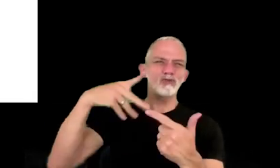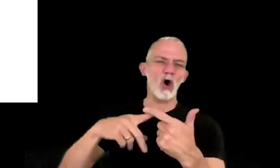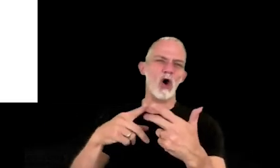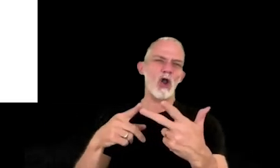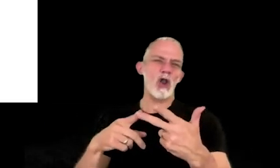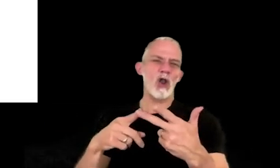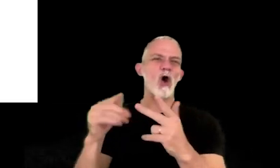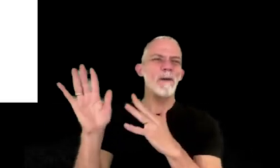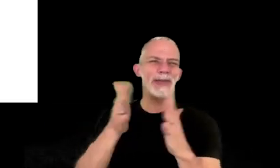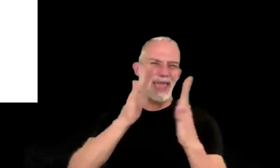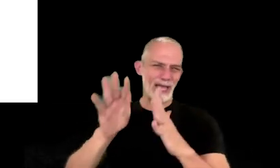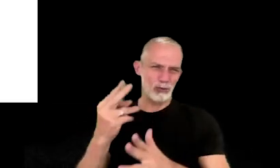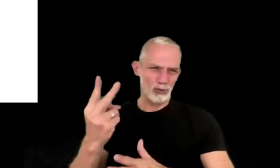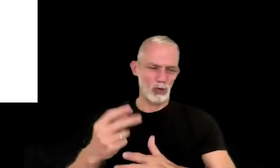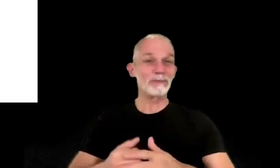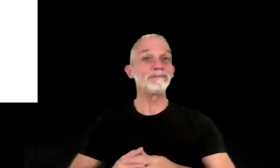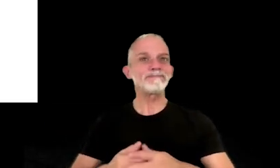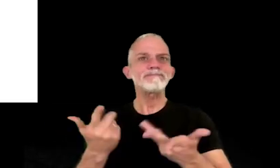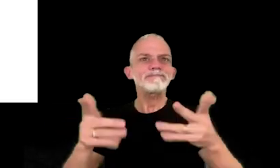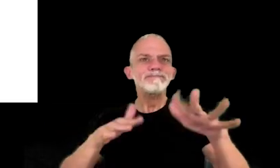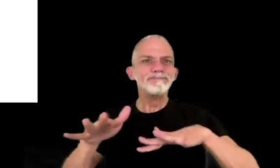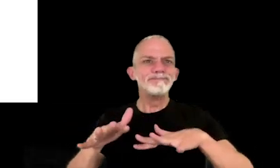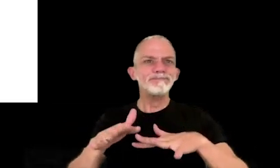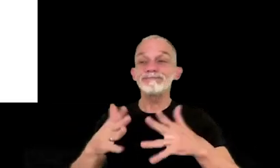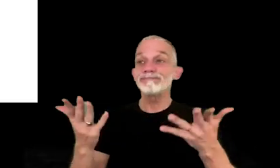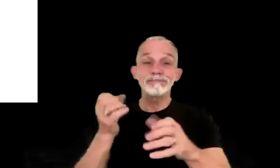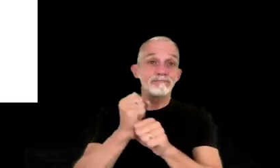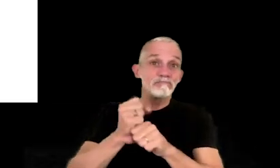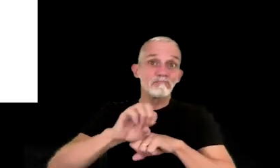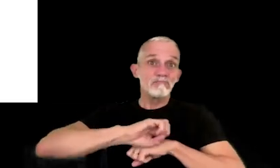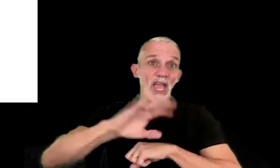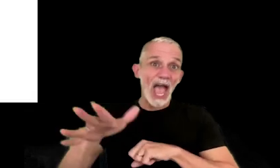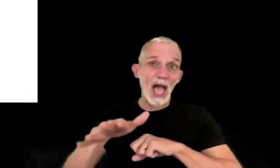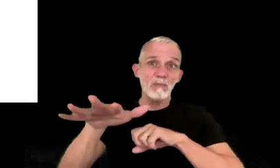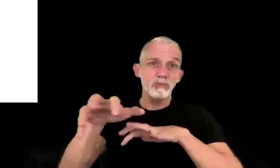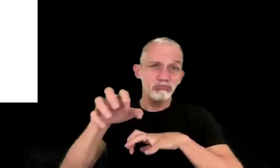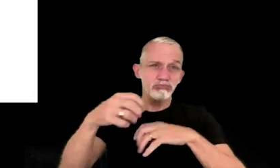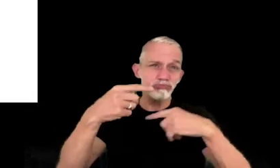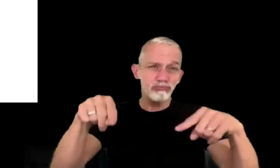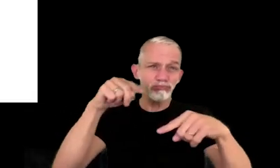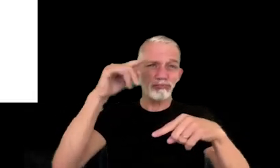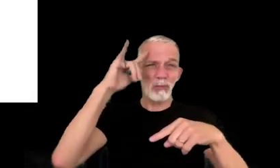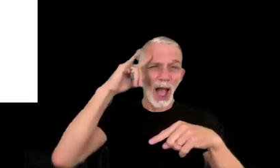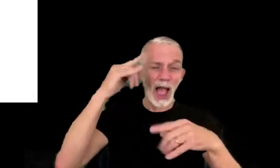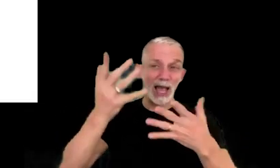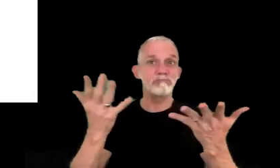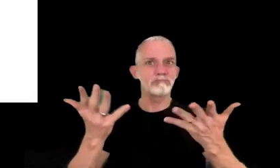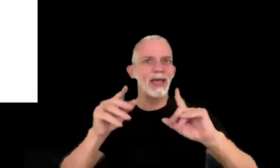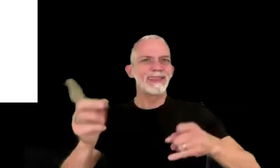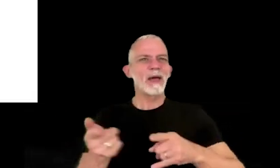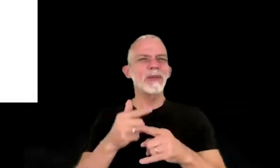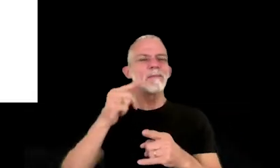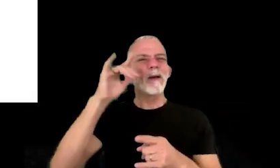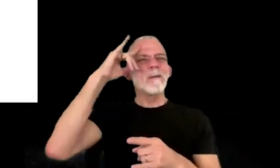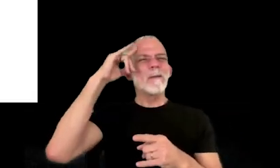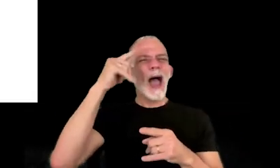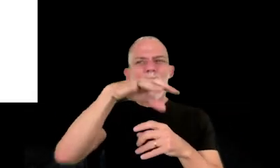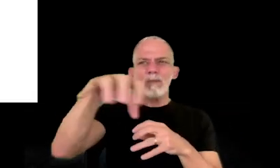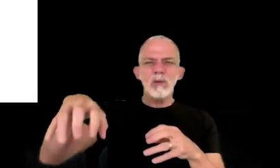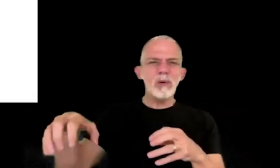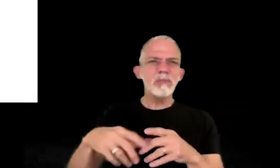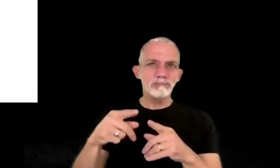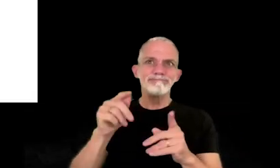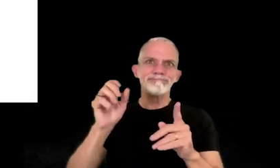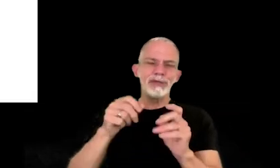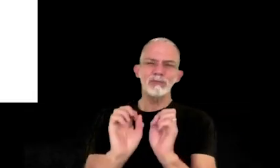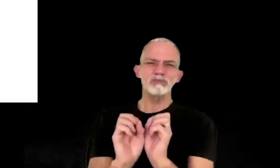solar. Y las actividades agrícolas y ganaderas también tienen su efecto porque produce, por ejemplo, el ganado produce muchos efectos